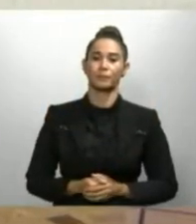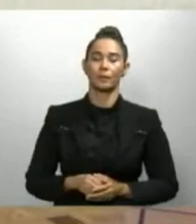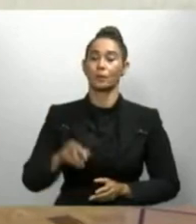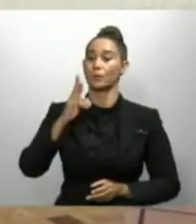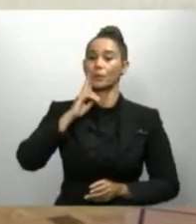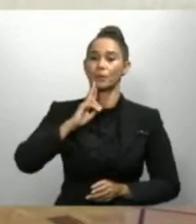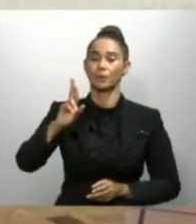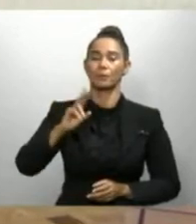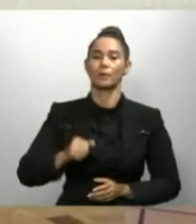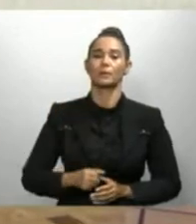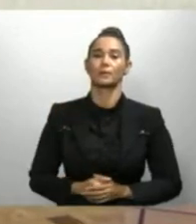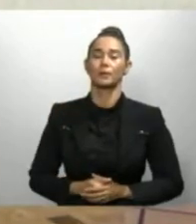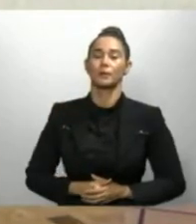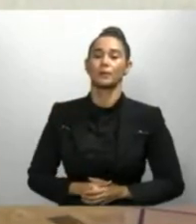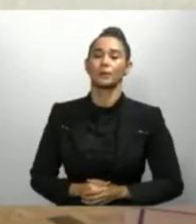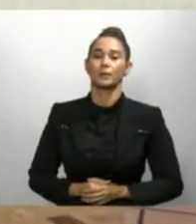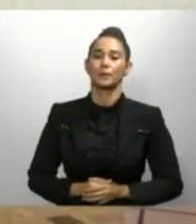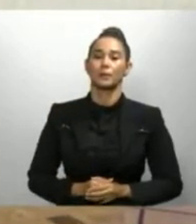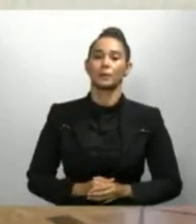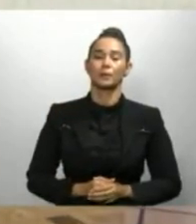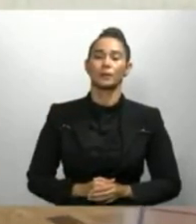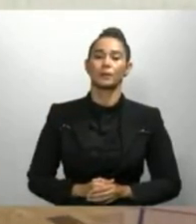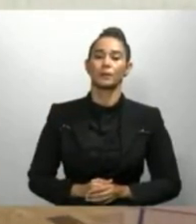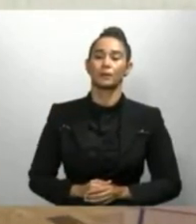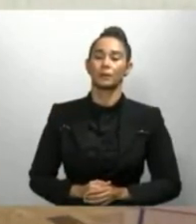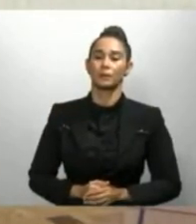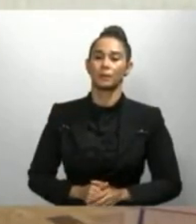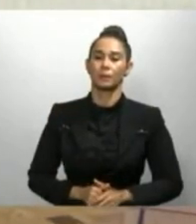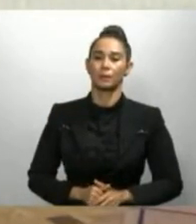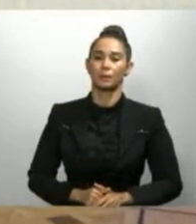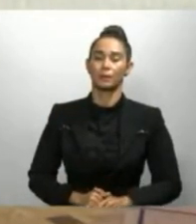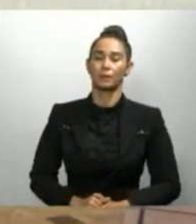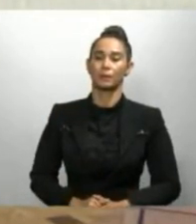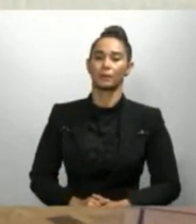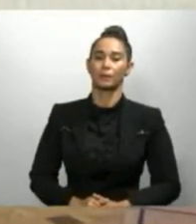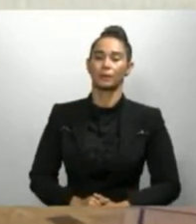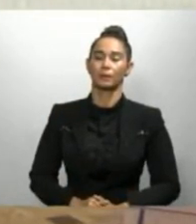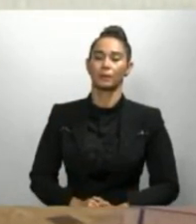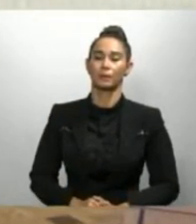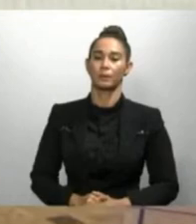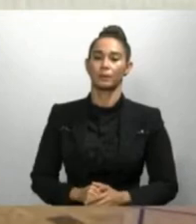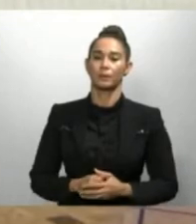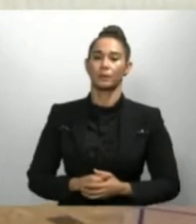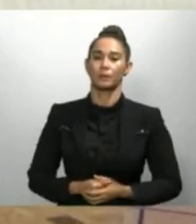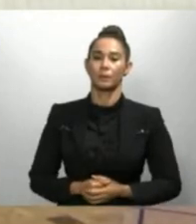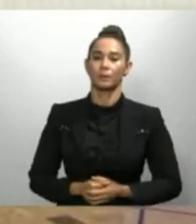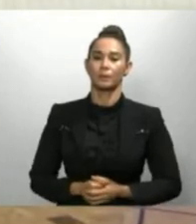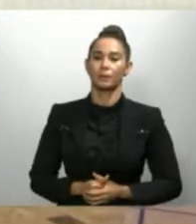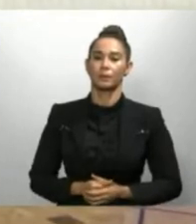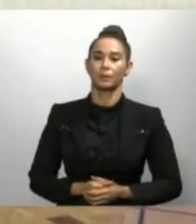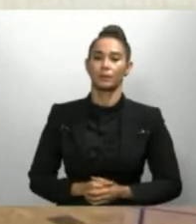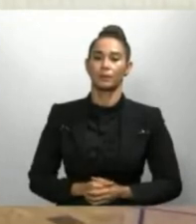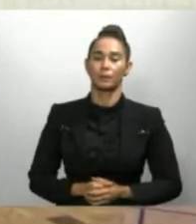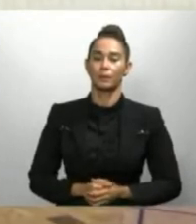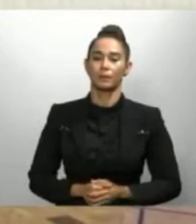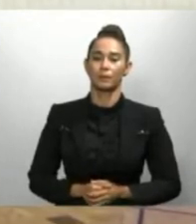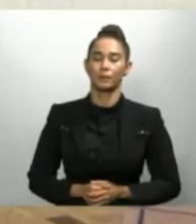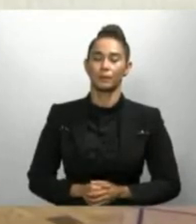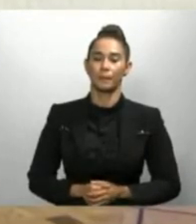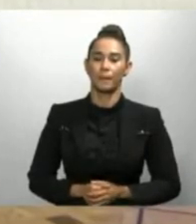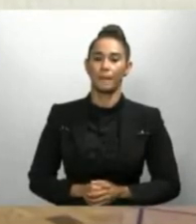que vamos a contestar. ¿Alguna otra pregunta? Aquí adelante. Gracias. Gracias, compañera